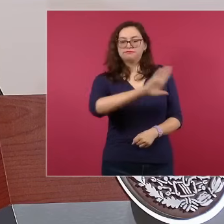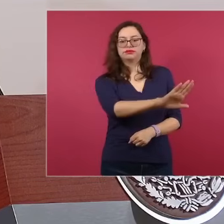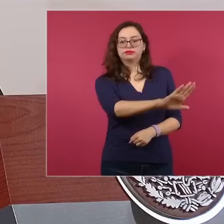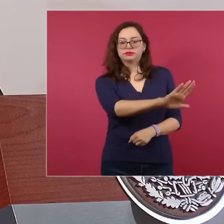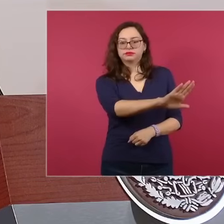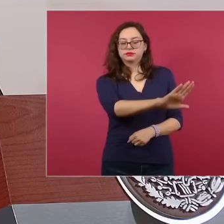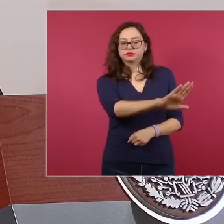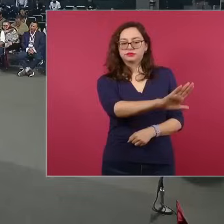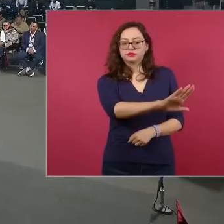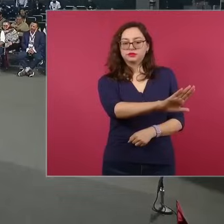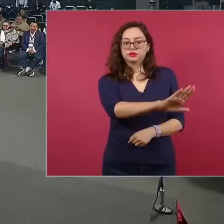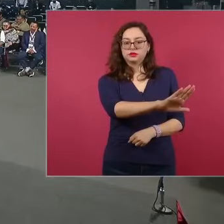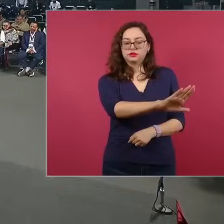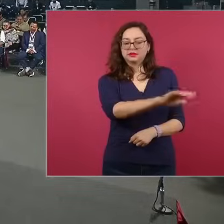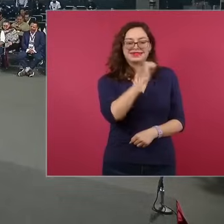Y no hace falta